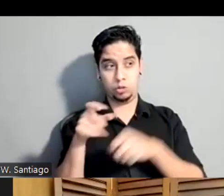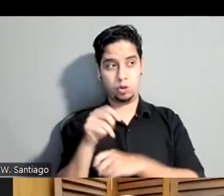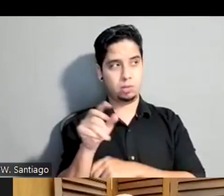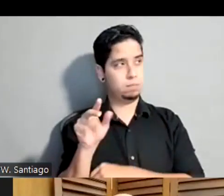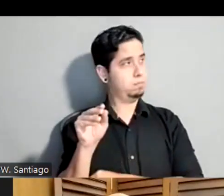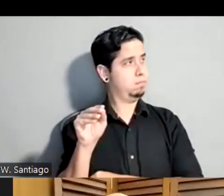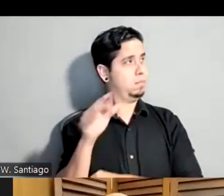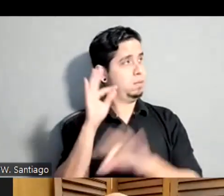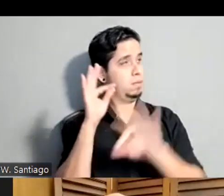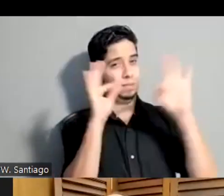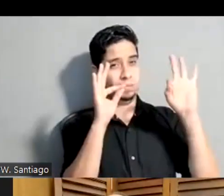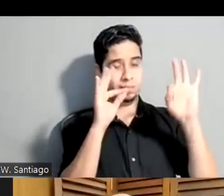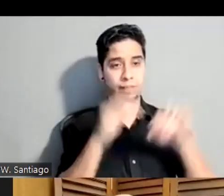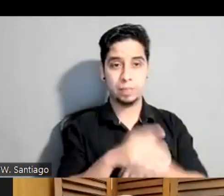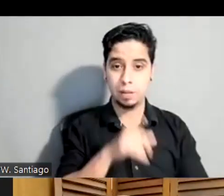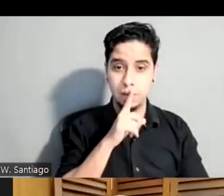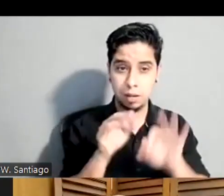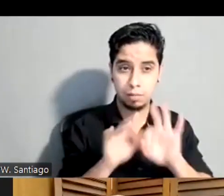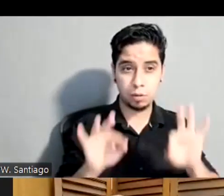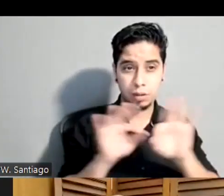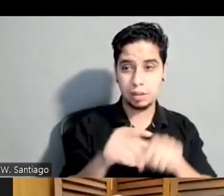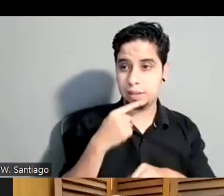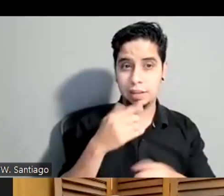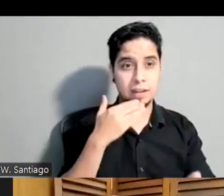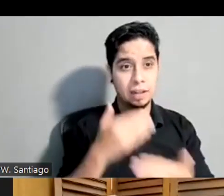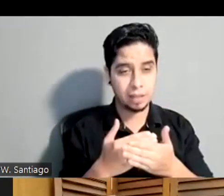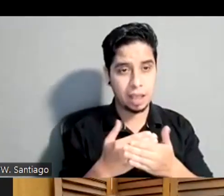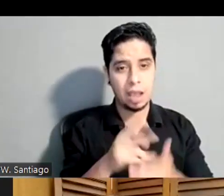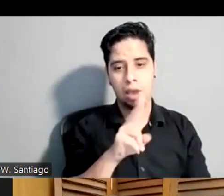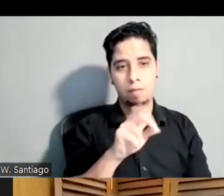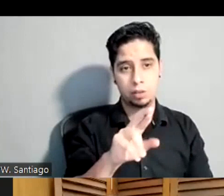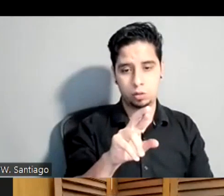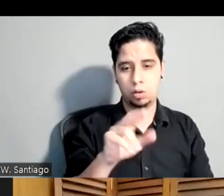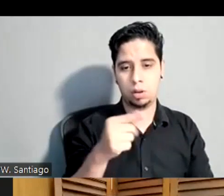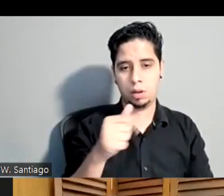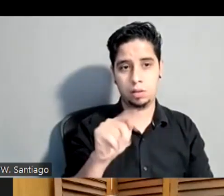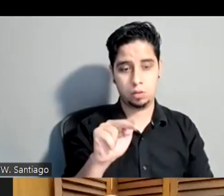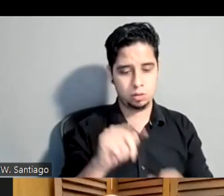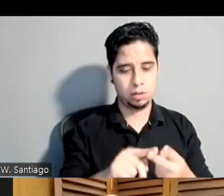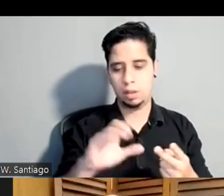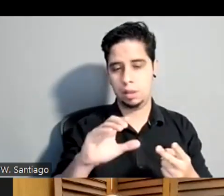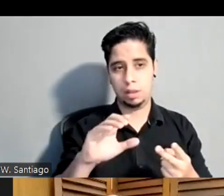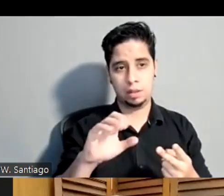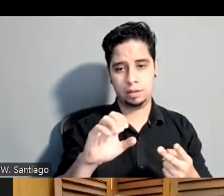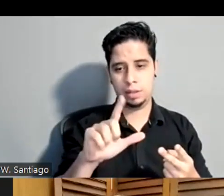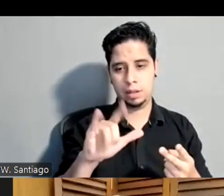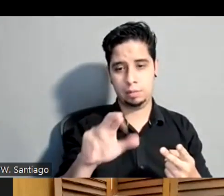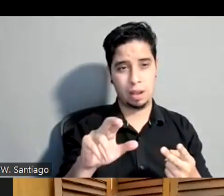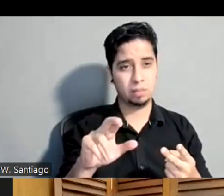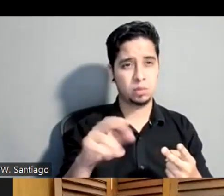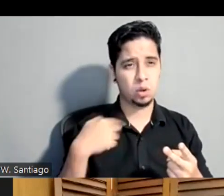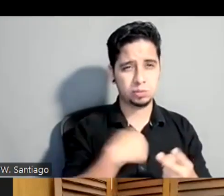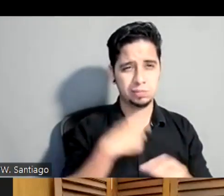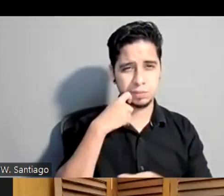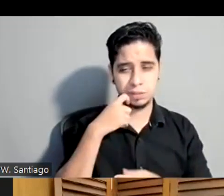Ay, oye, y le tengo que dar las gracias a Víctor Gastón y a Celimar, que la tuvimos aquí, la entrevistamos hace par de